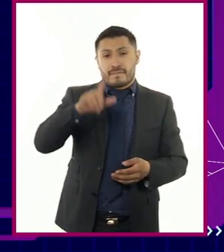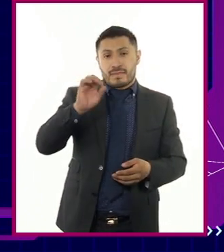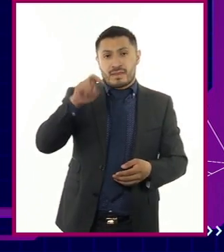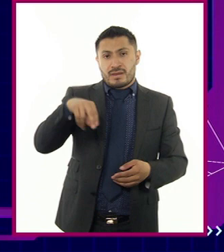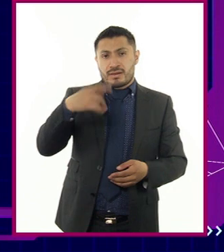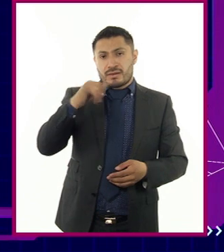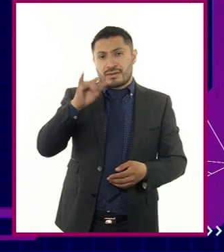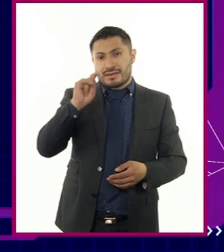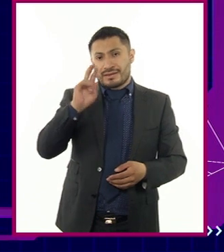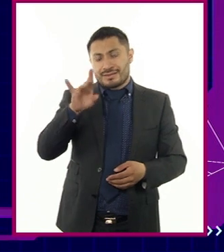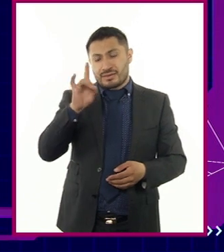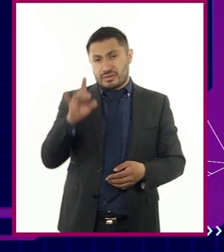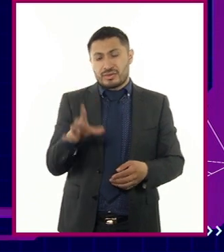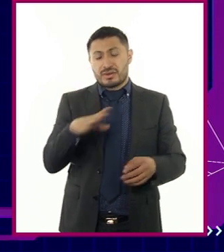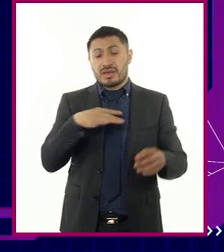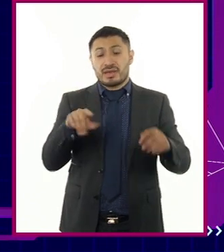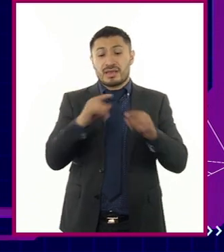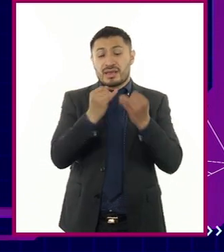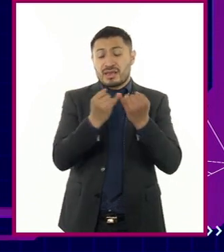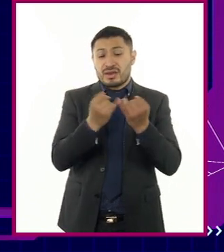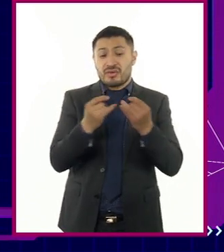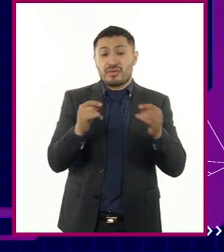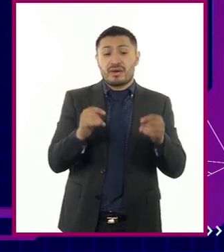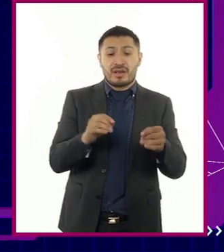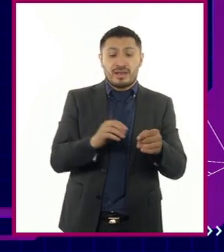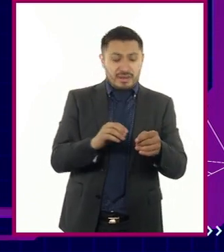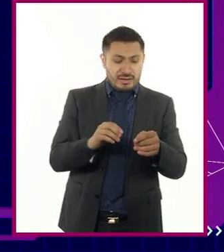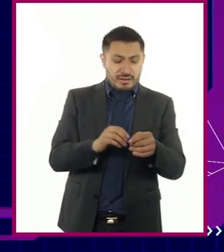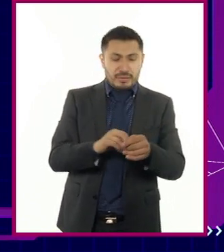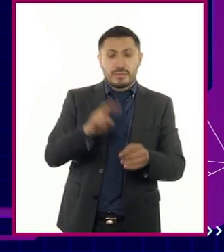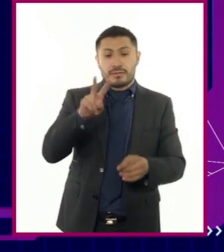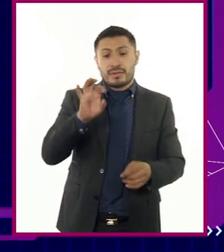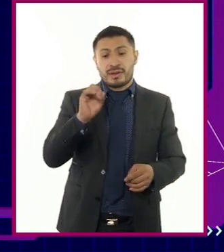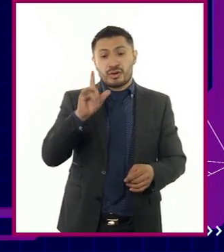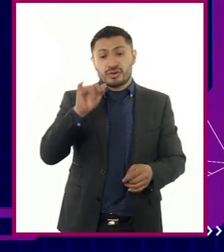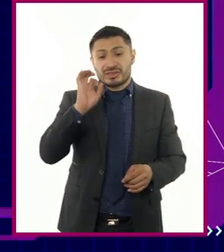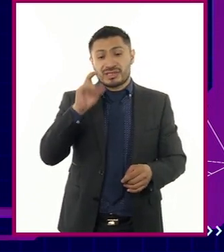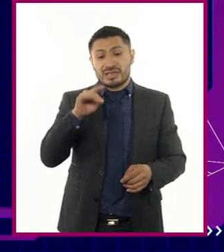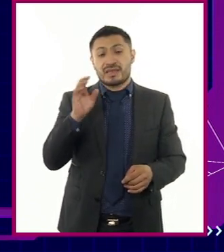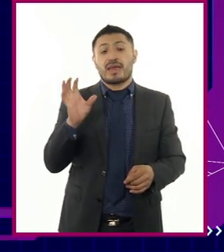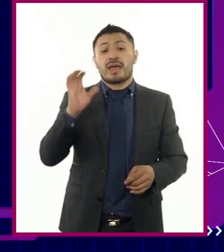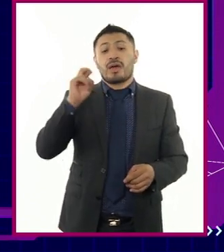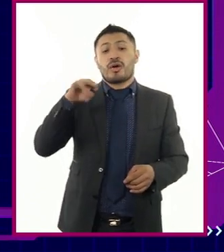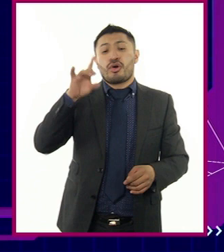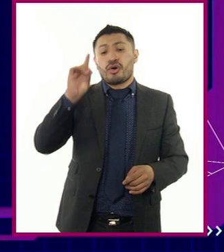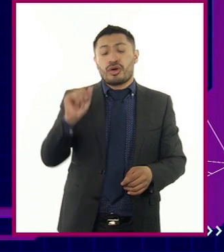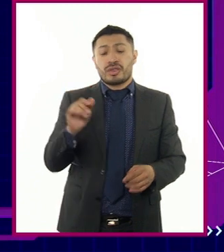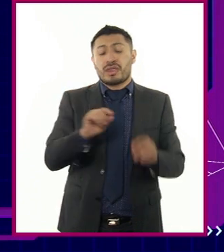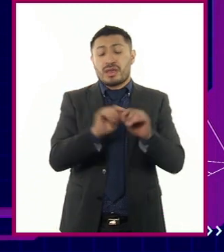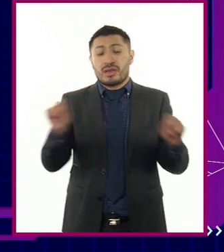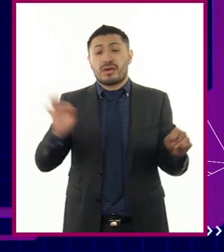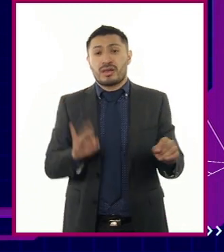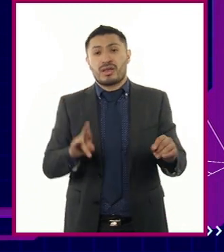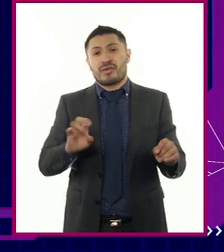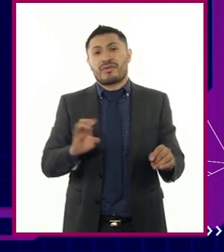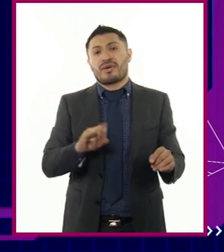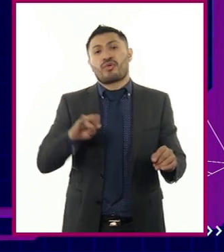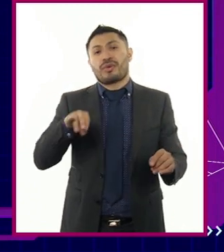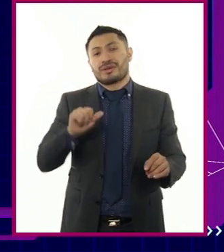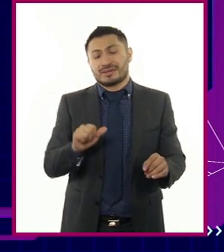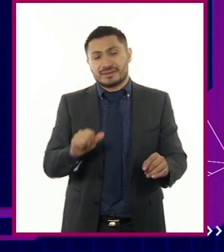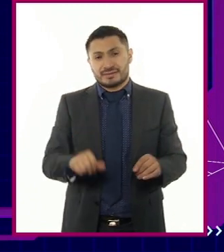es igual al cociente de la velocidad de onda entre la frecuencia. Una vez despejada la variable que se requiere